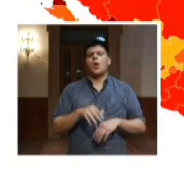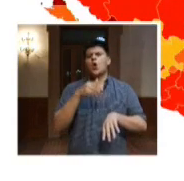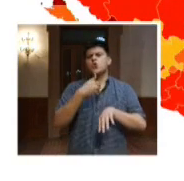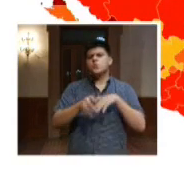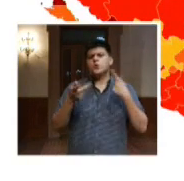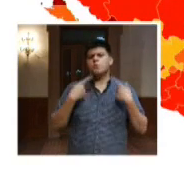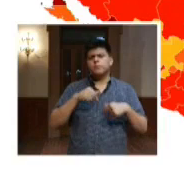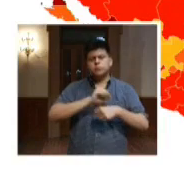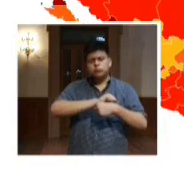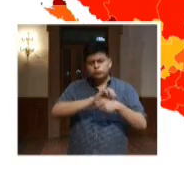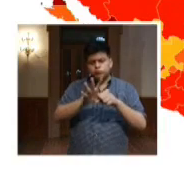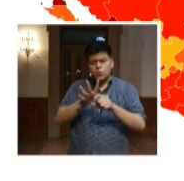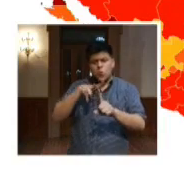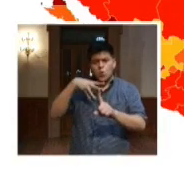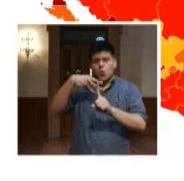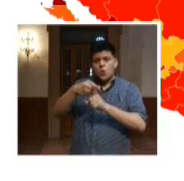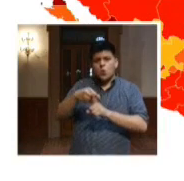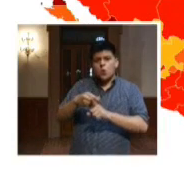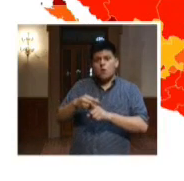Respecto